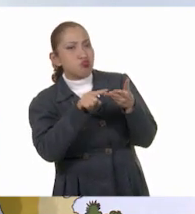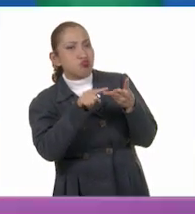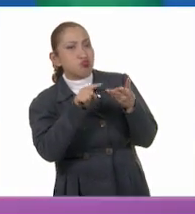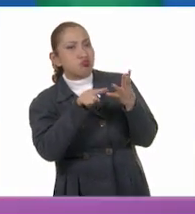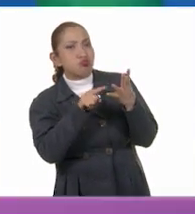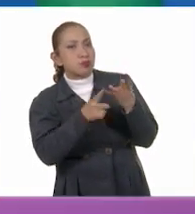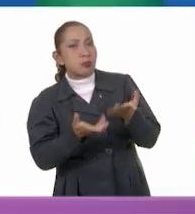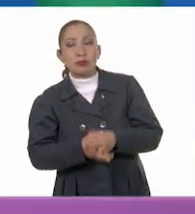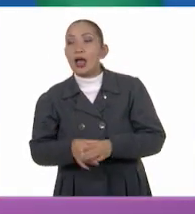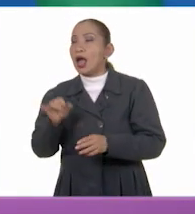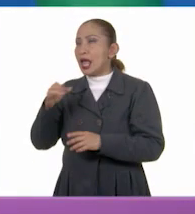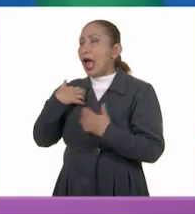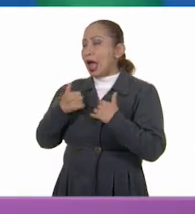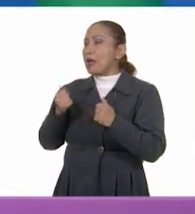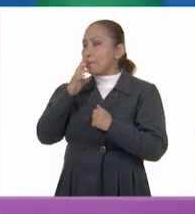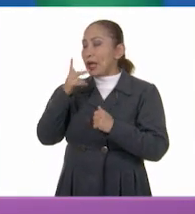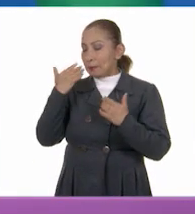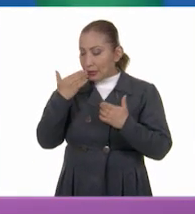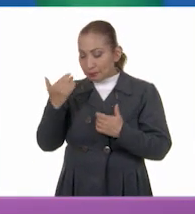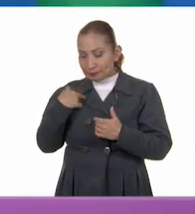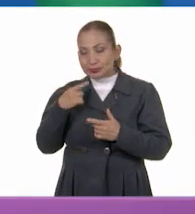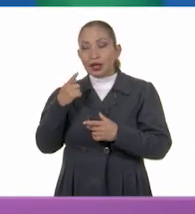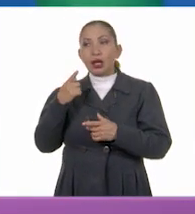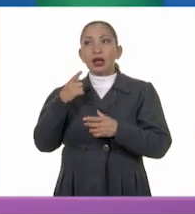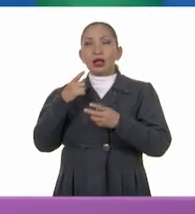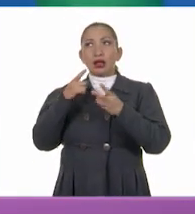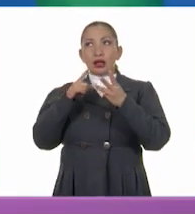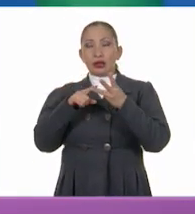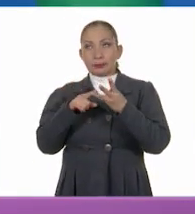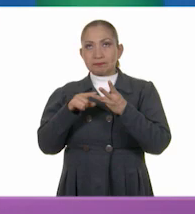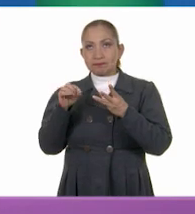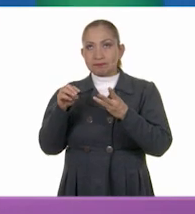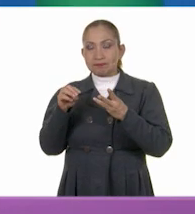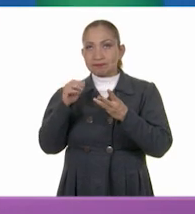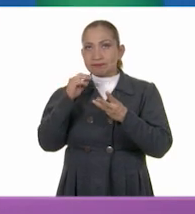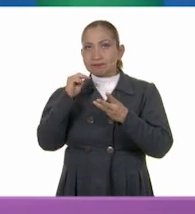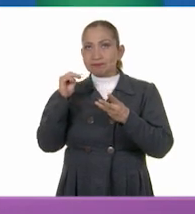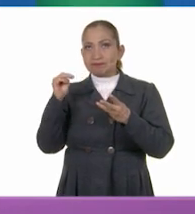¡Claro que sí, maestra! Creo que ya entendí muy bien. Sería...